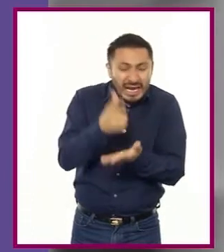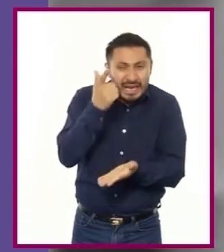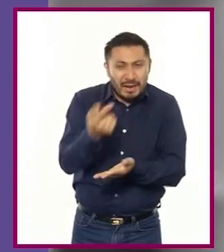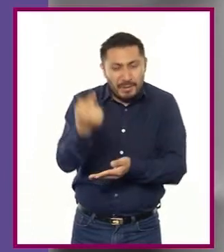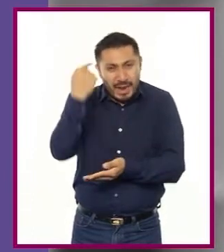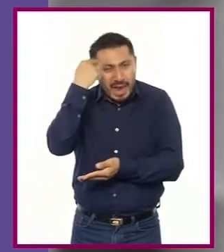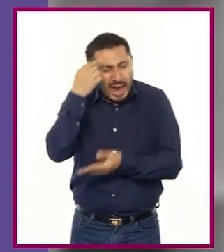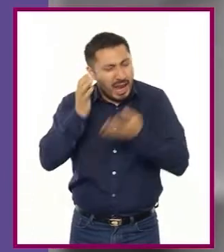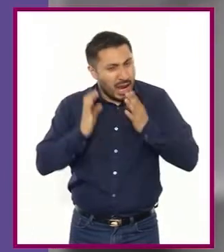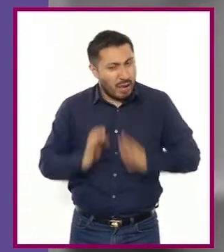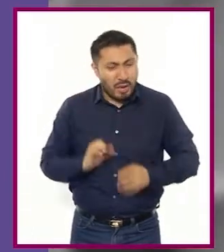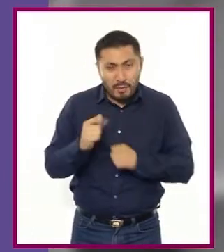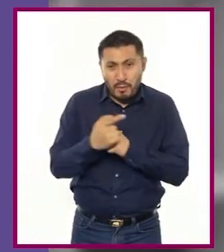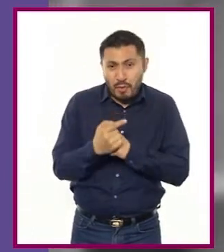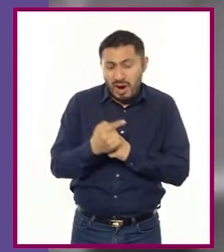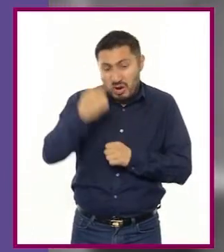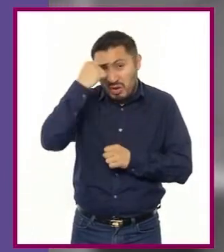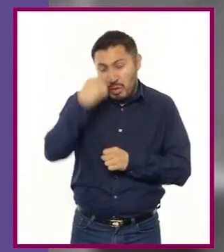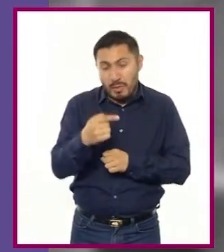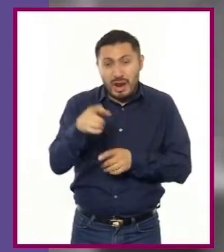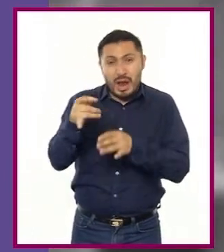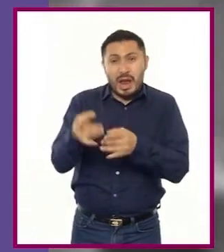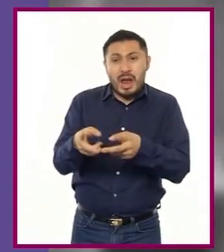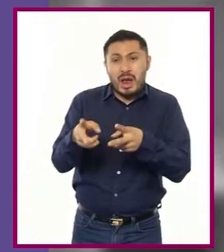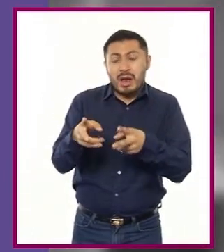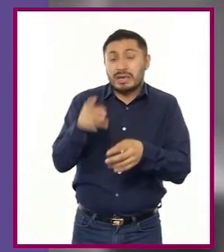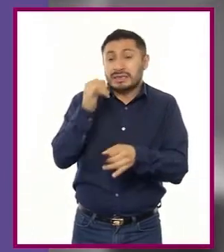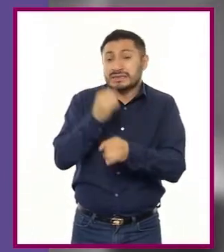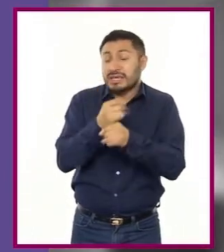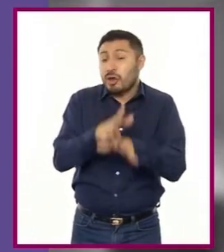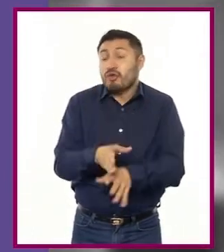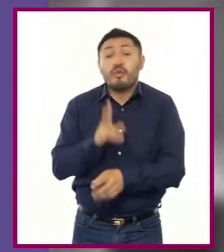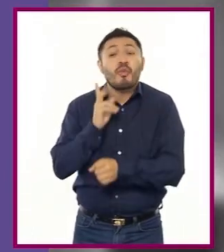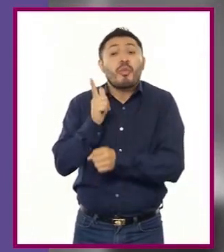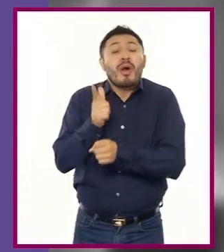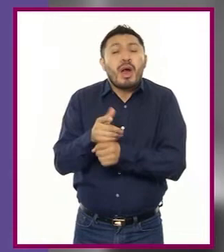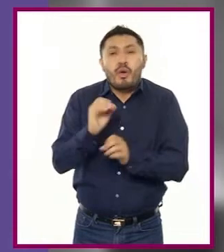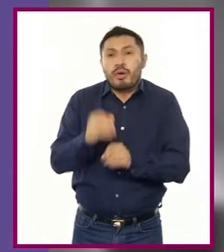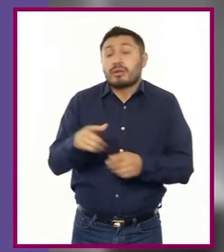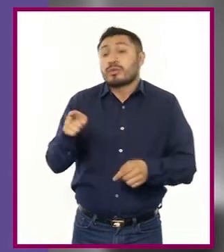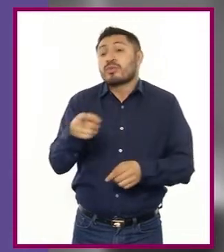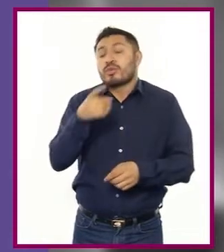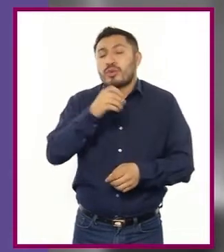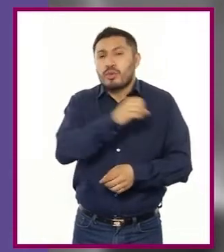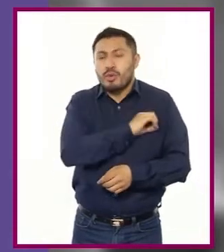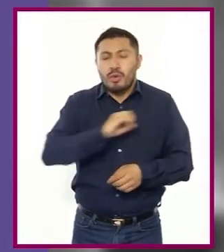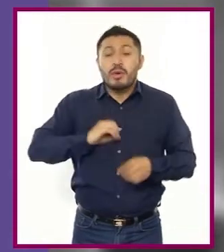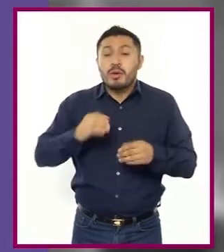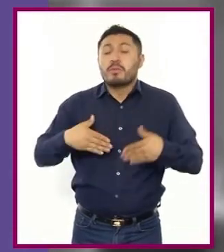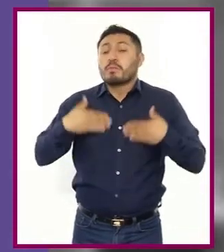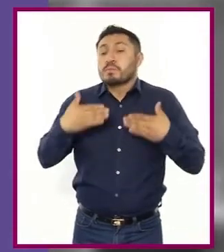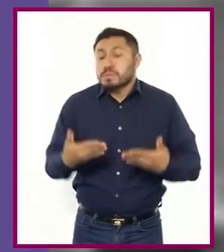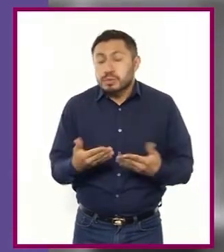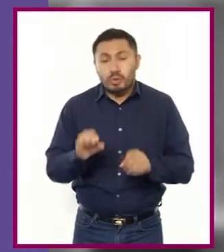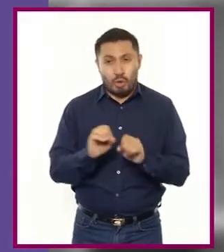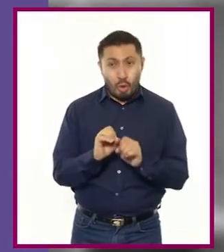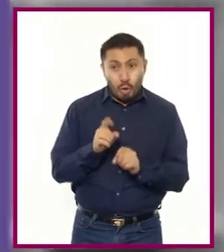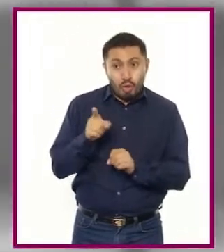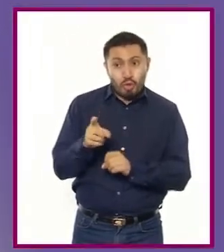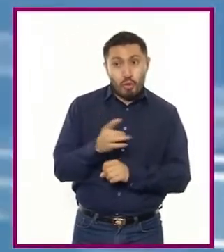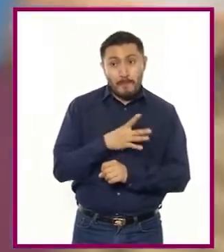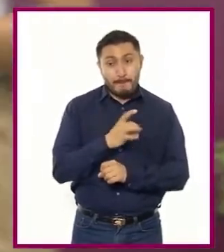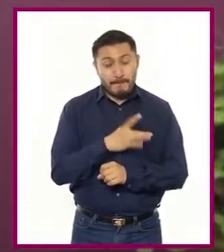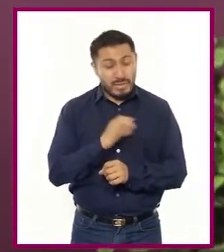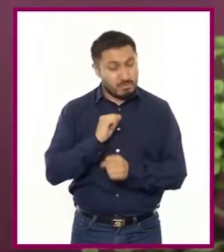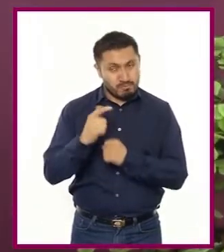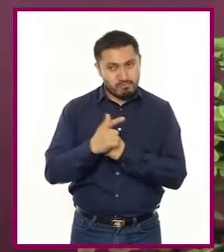para obtener una información o confesión, o que busque castigar, intimidar o coaccionar a alguien.